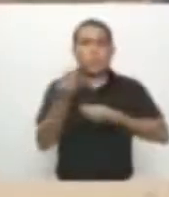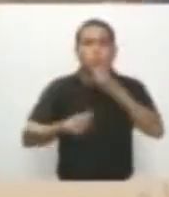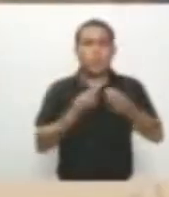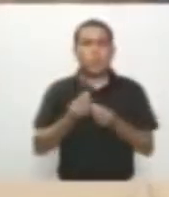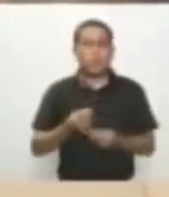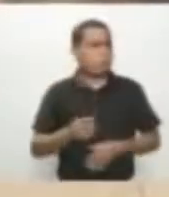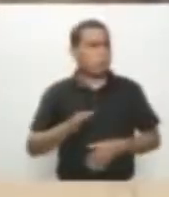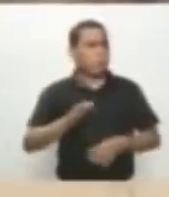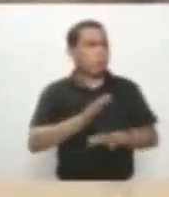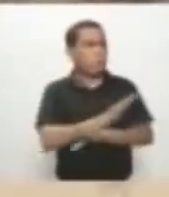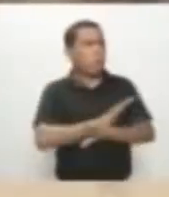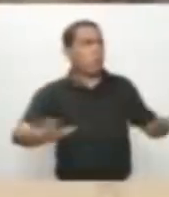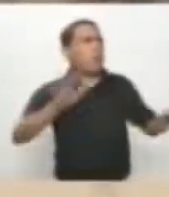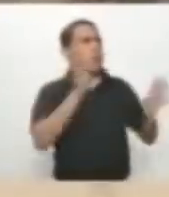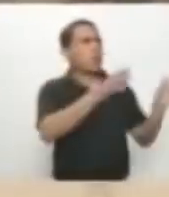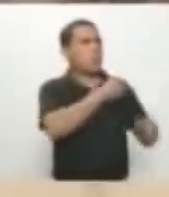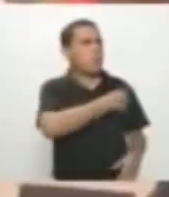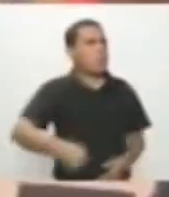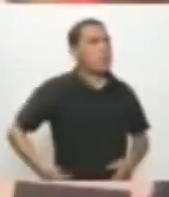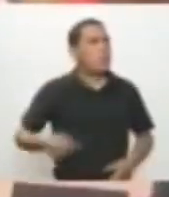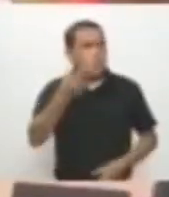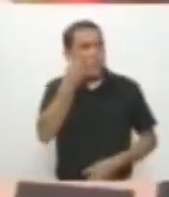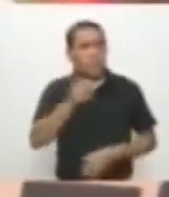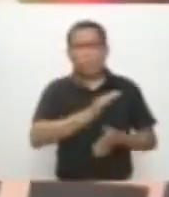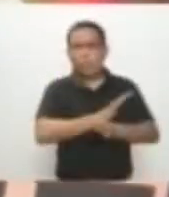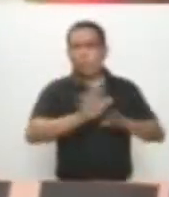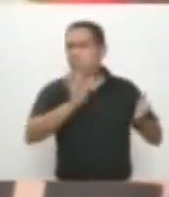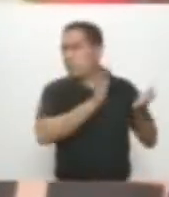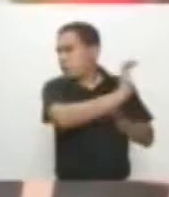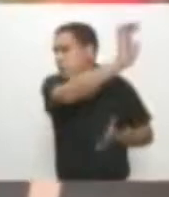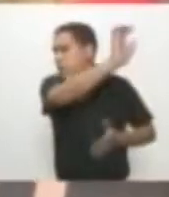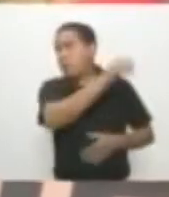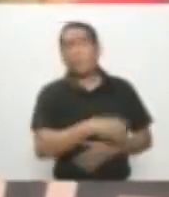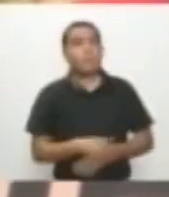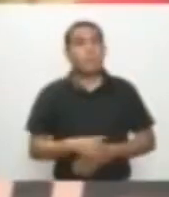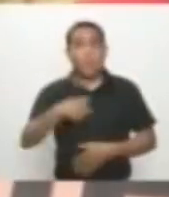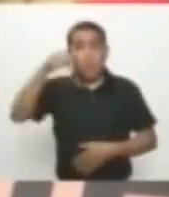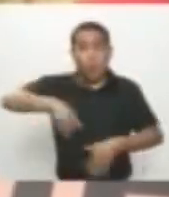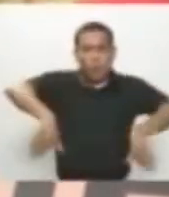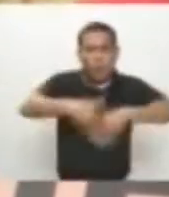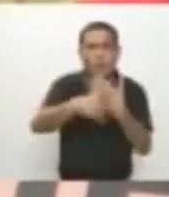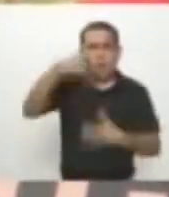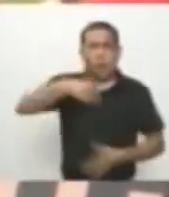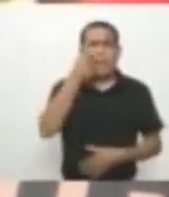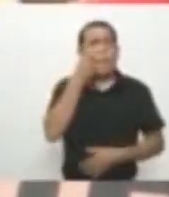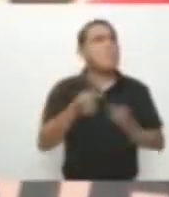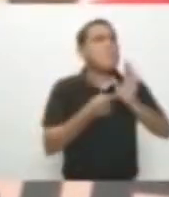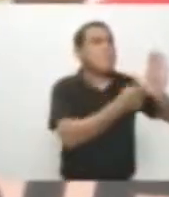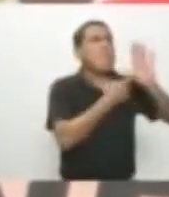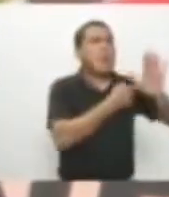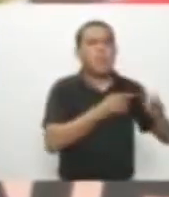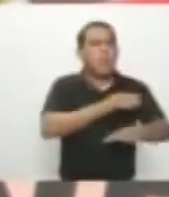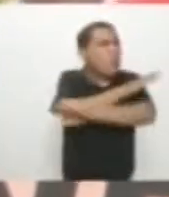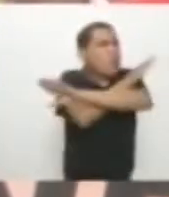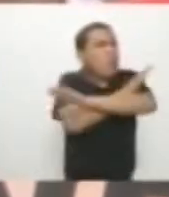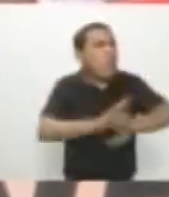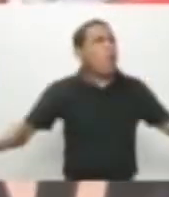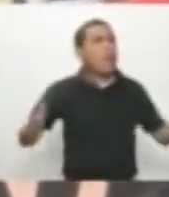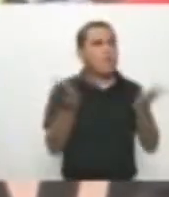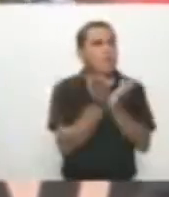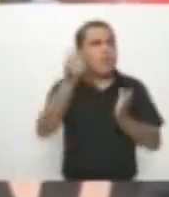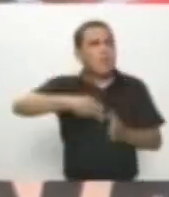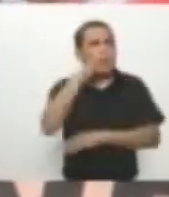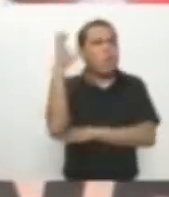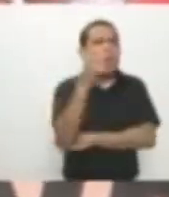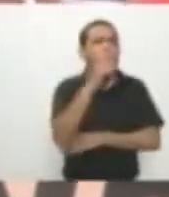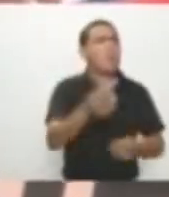las políticas del presidente Juan Manuel Santos. Estamos en las calles hoy demostrándole a Juan Manuel Santos que no queremos este tipo de educación